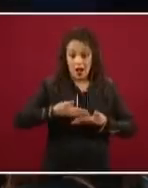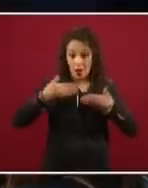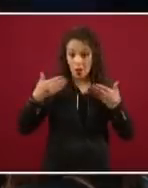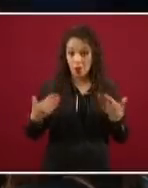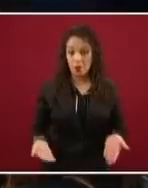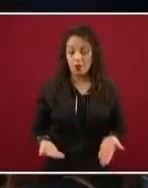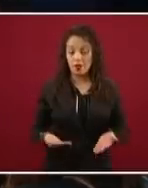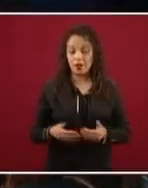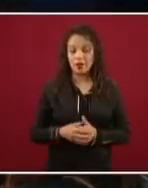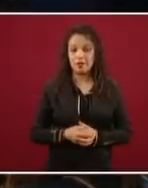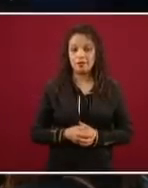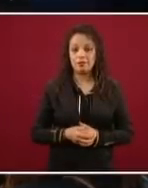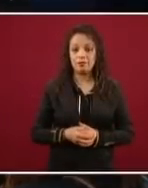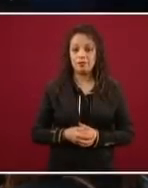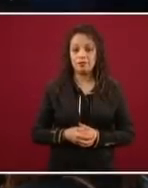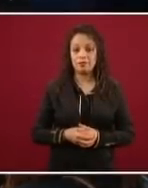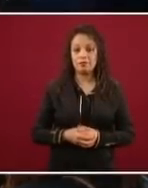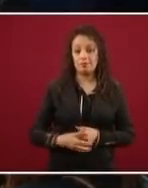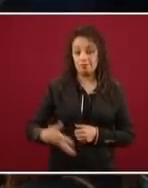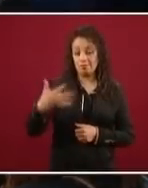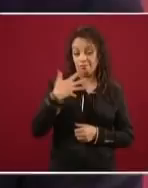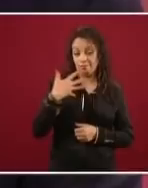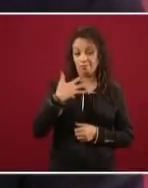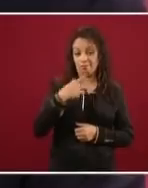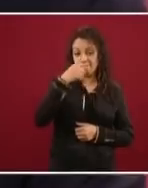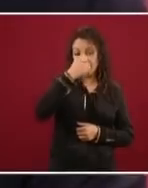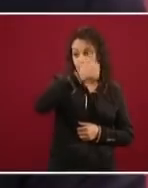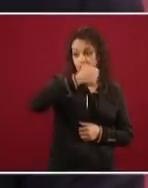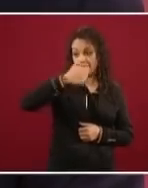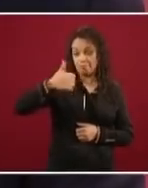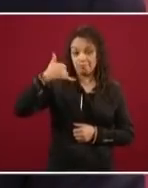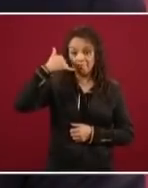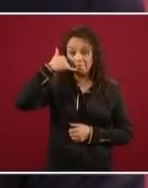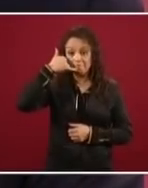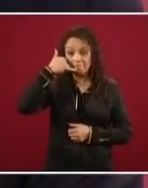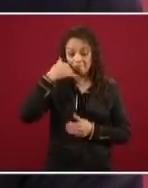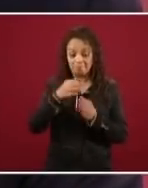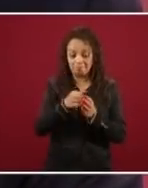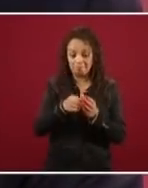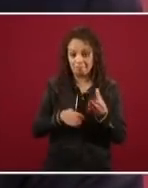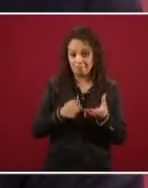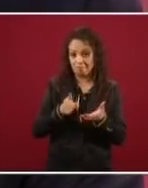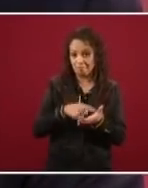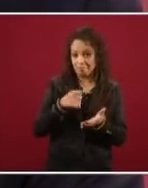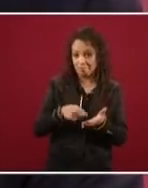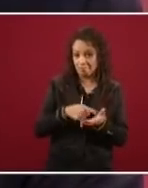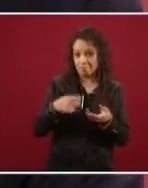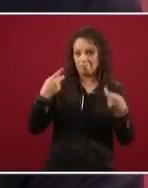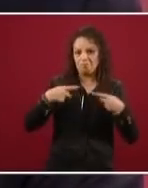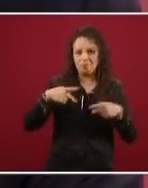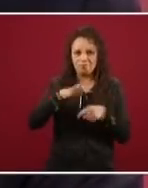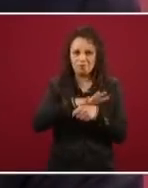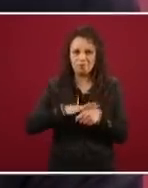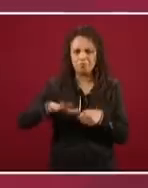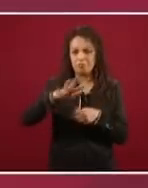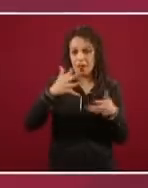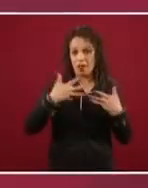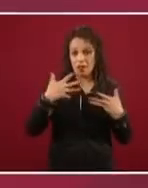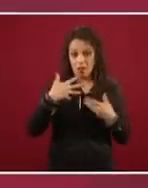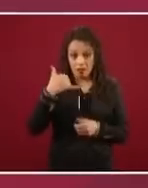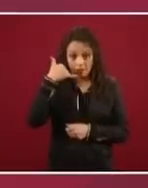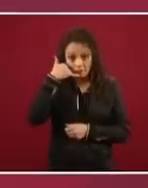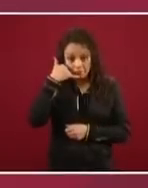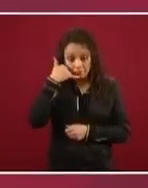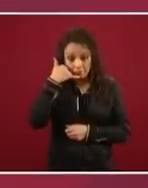con cada teléfono tiene una posibilidad cada ciudadano que tiene un teléfono